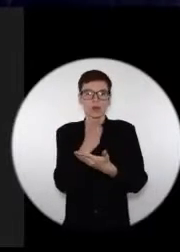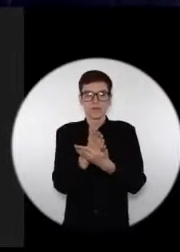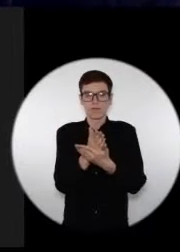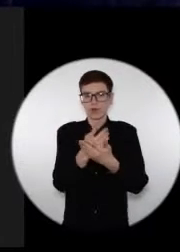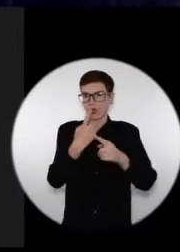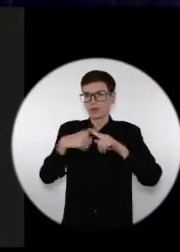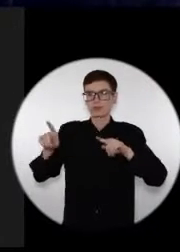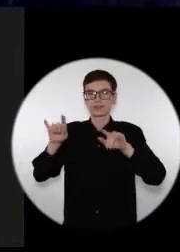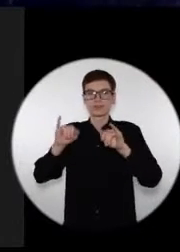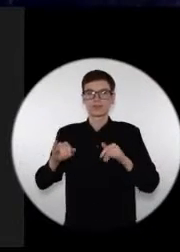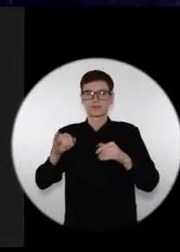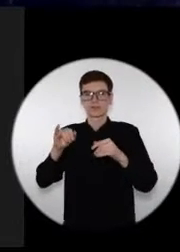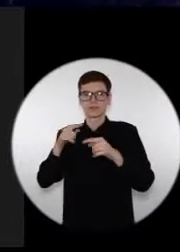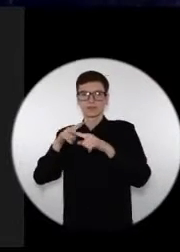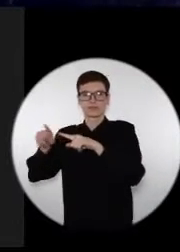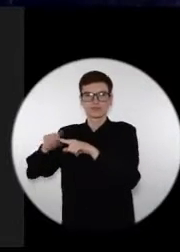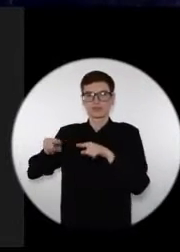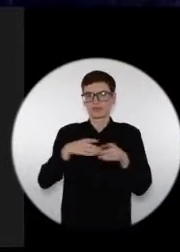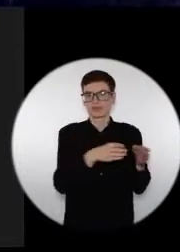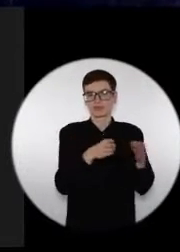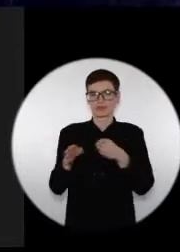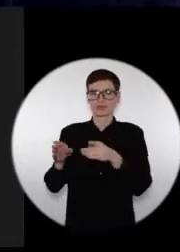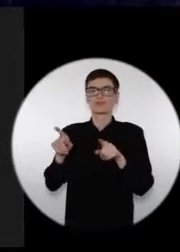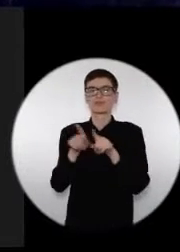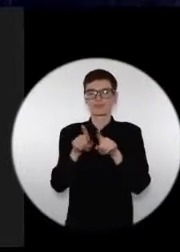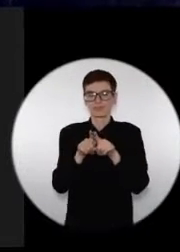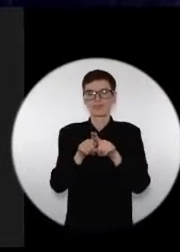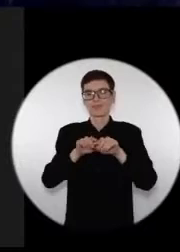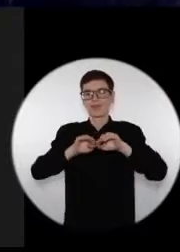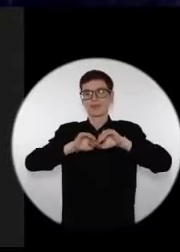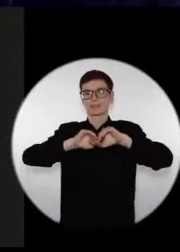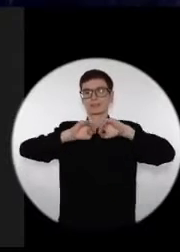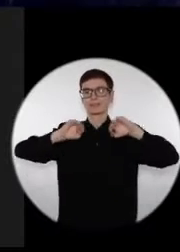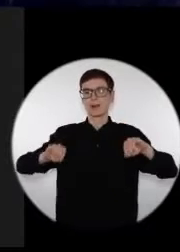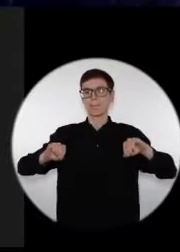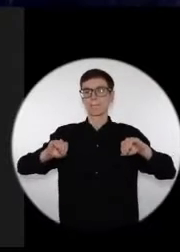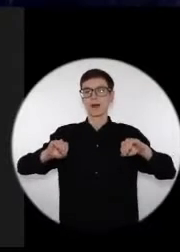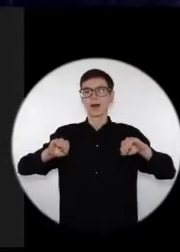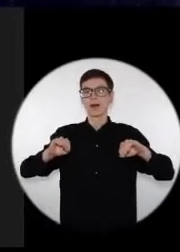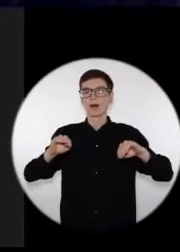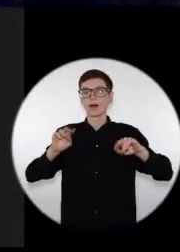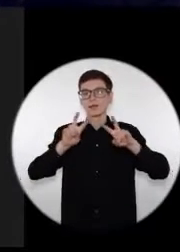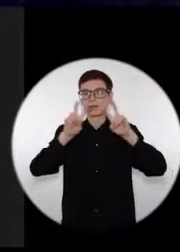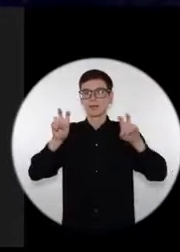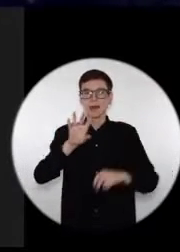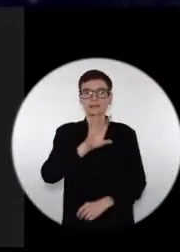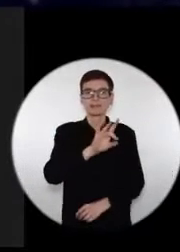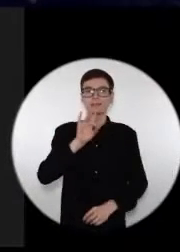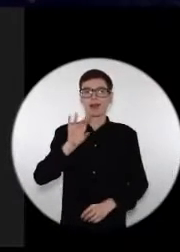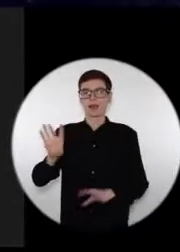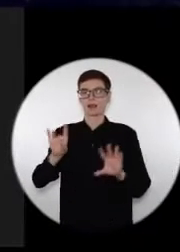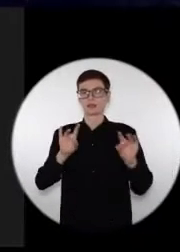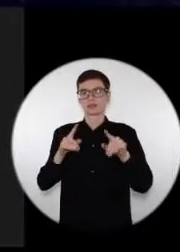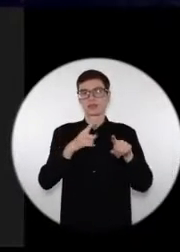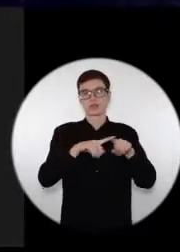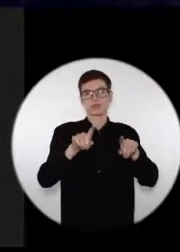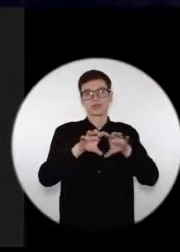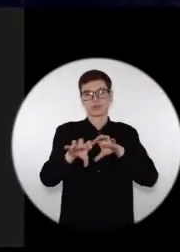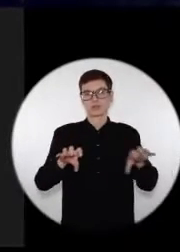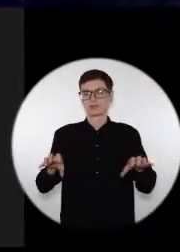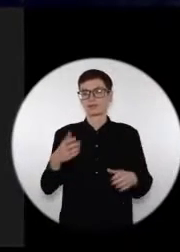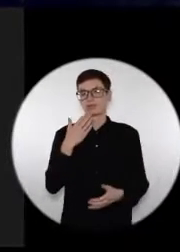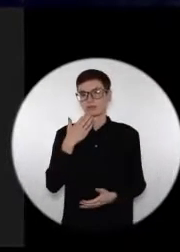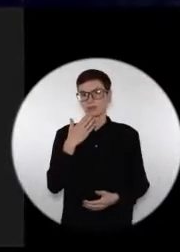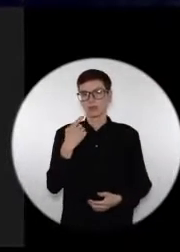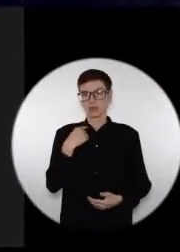distintas plataformas entonces tiene entre otros temas diferentes claro y también parece que se separan como en la